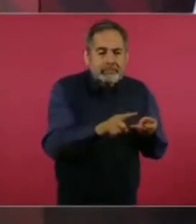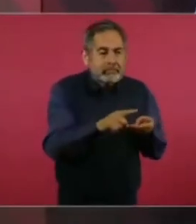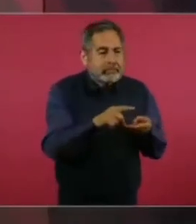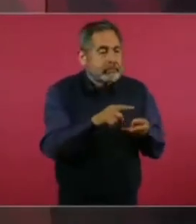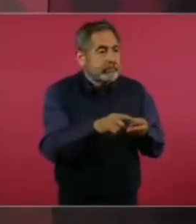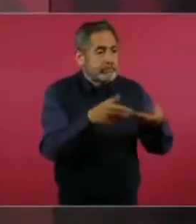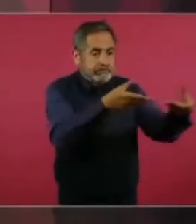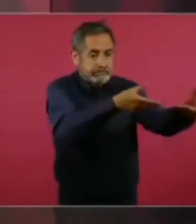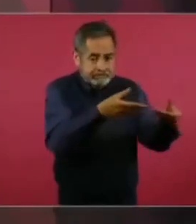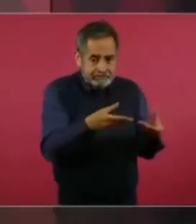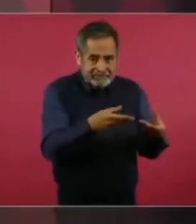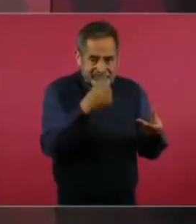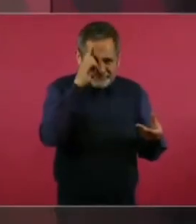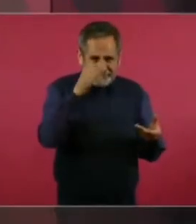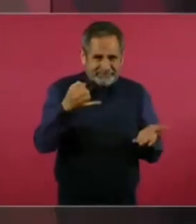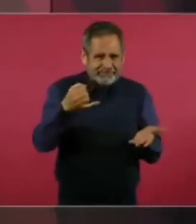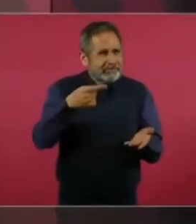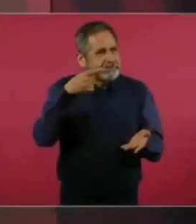indebidamente